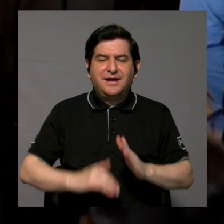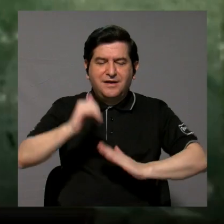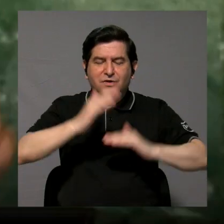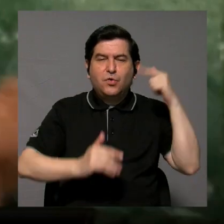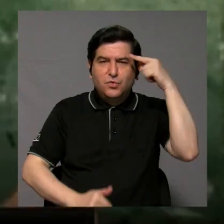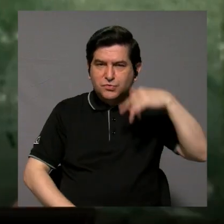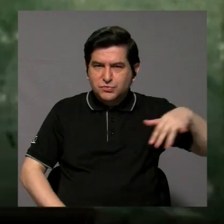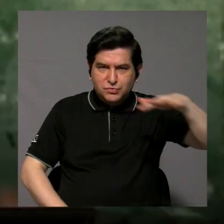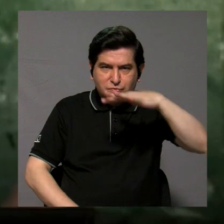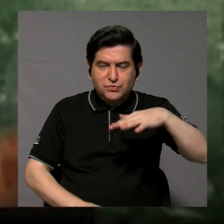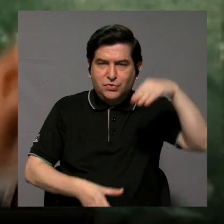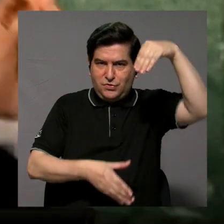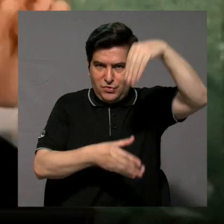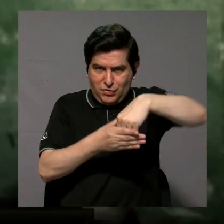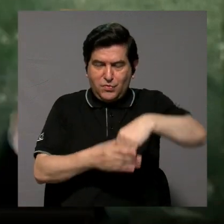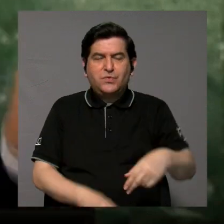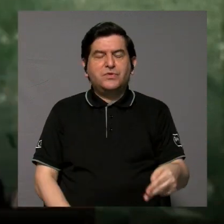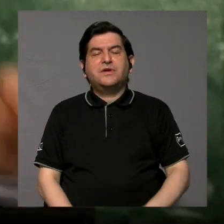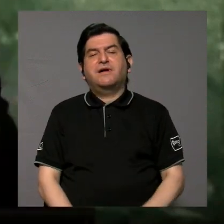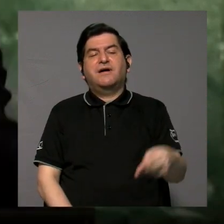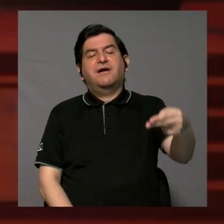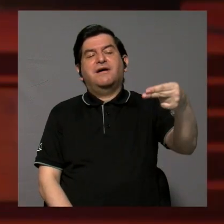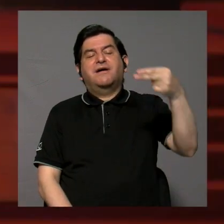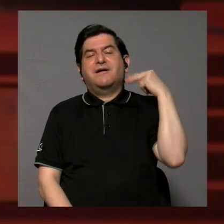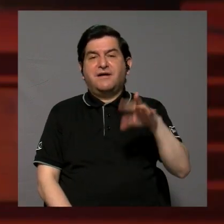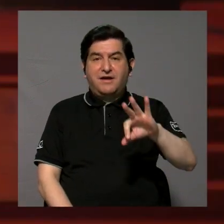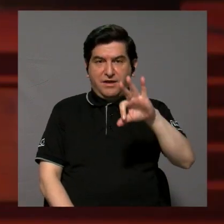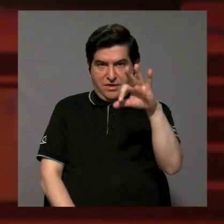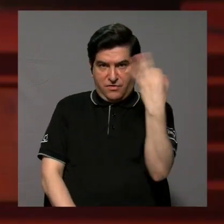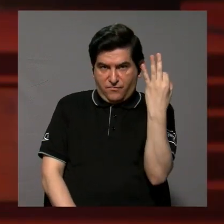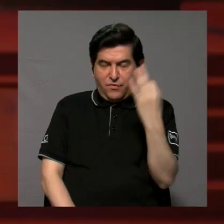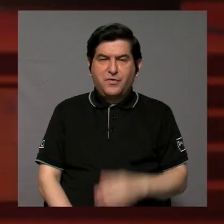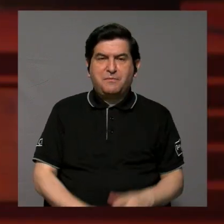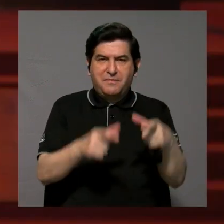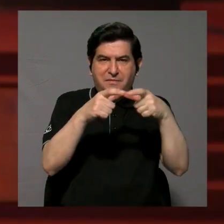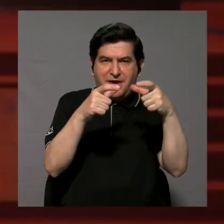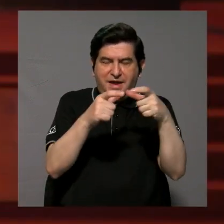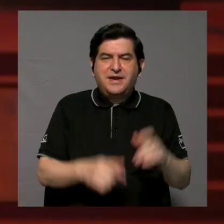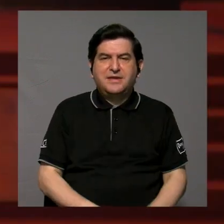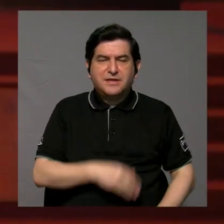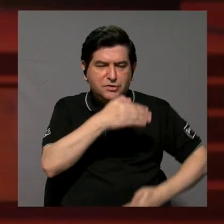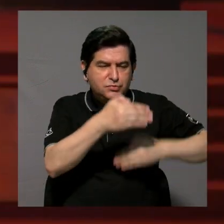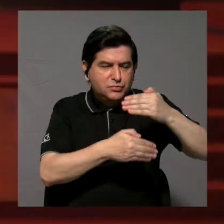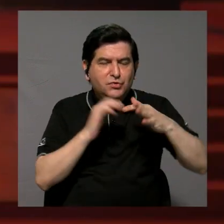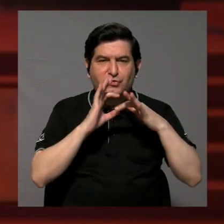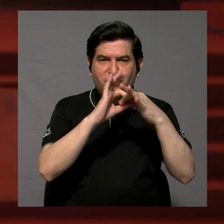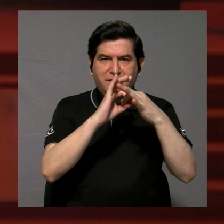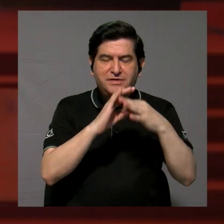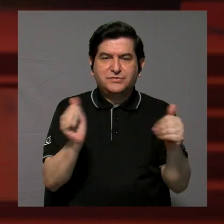ahí sí tenemos en cuenta, digamos, la historicidad y las formas en las cuales las élites se han relacionado con el Estado.